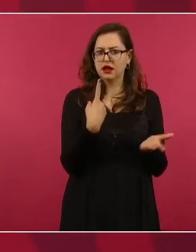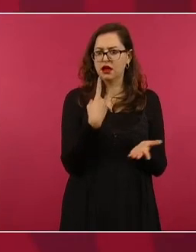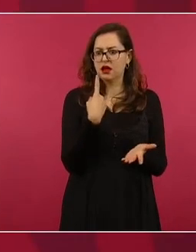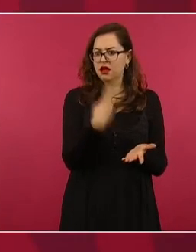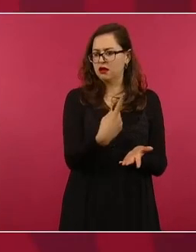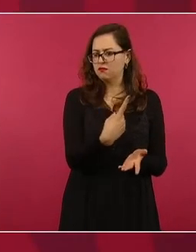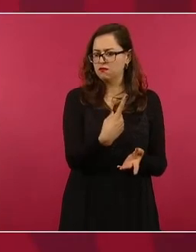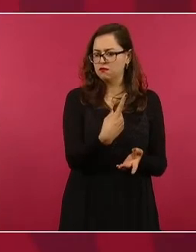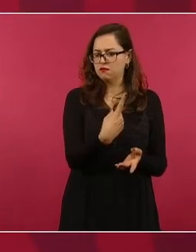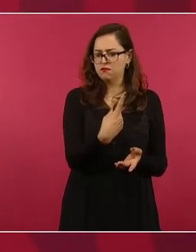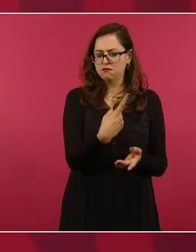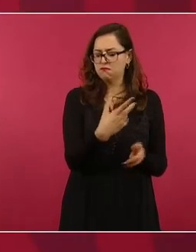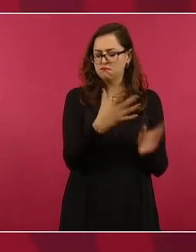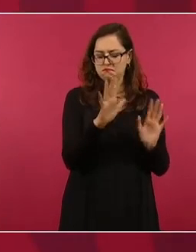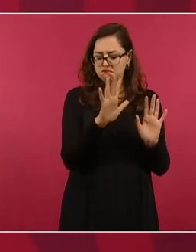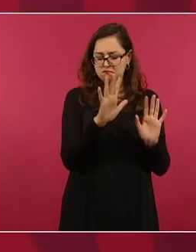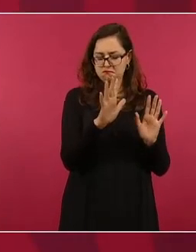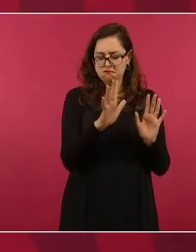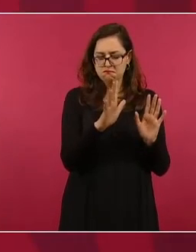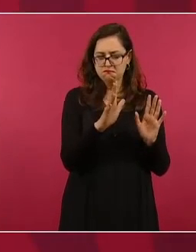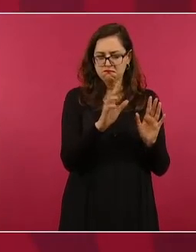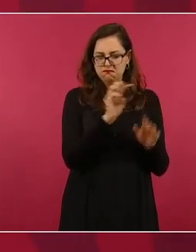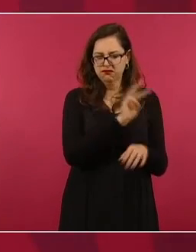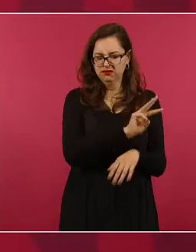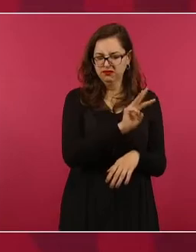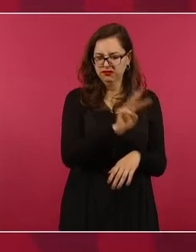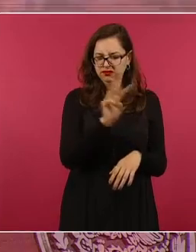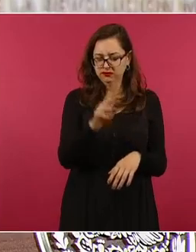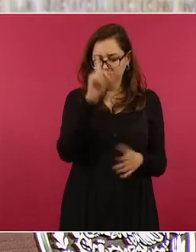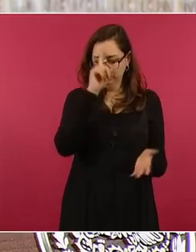una página.